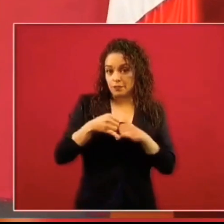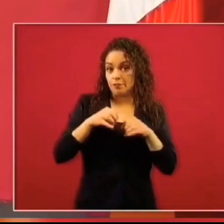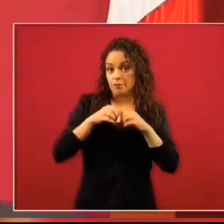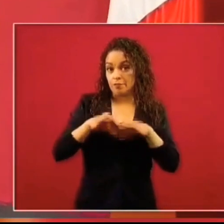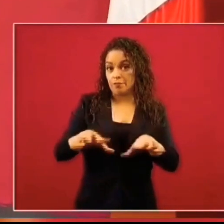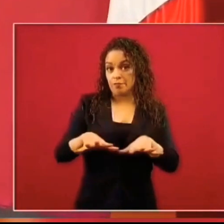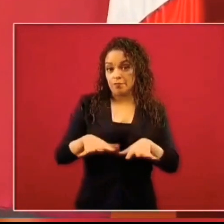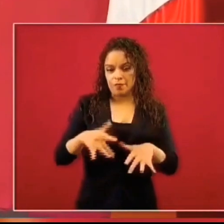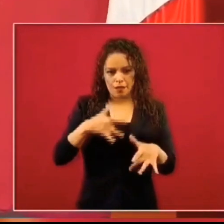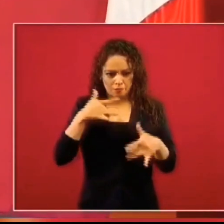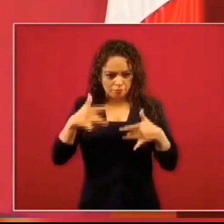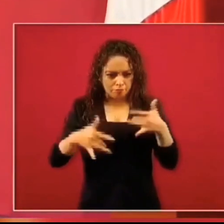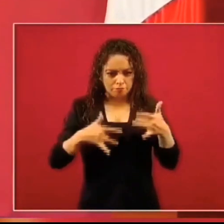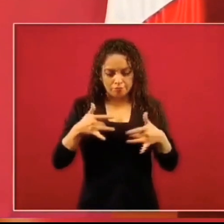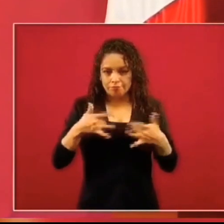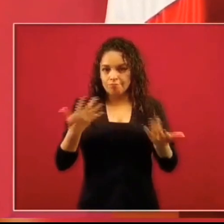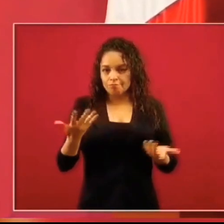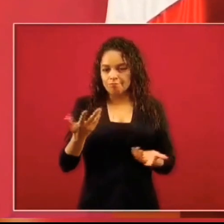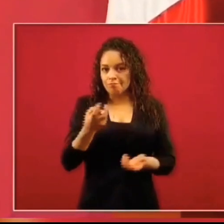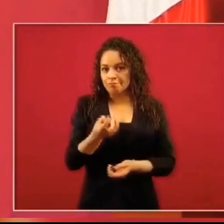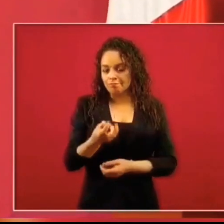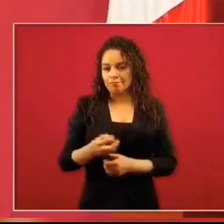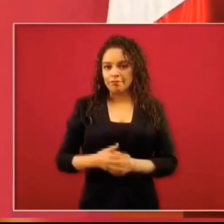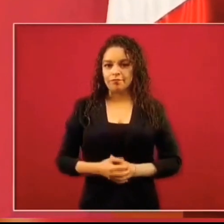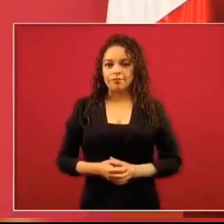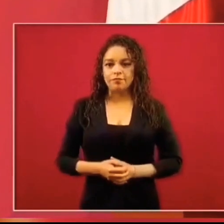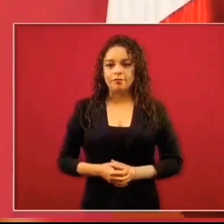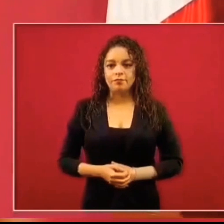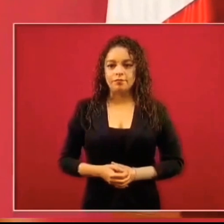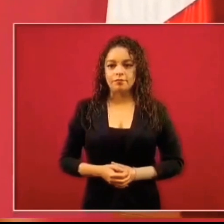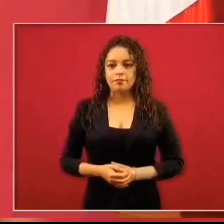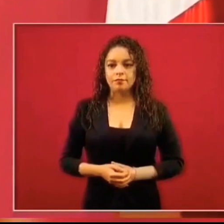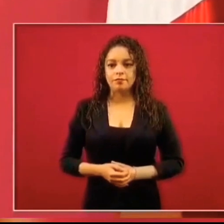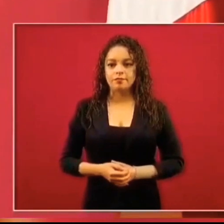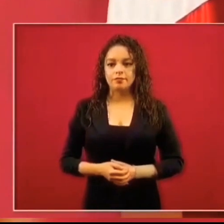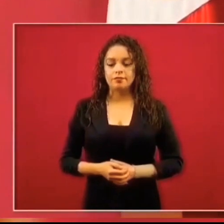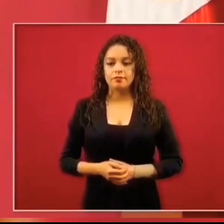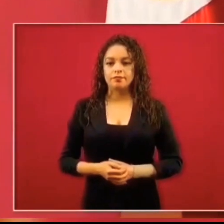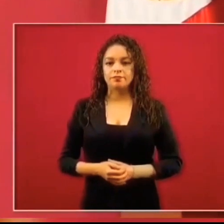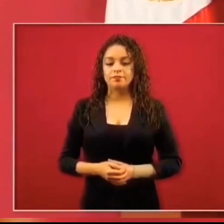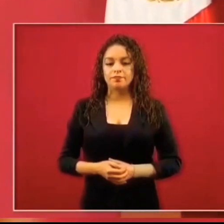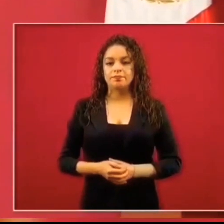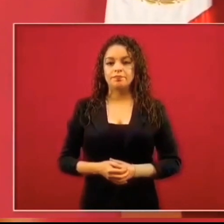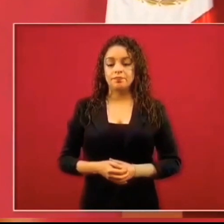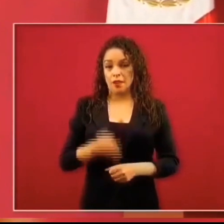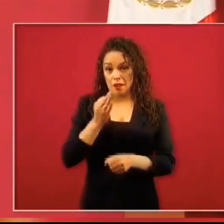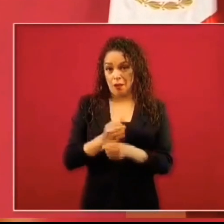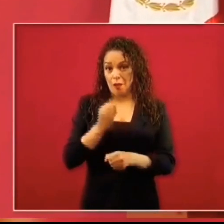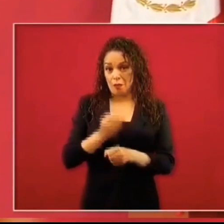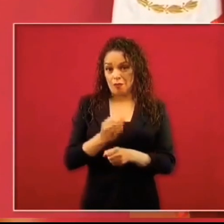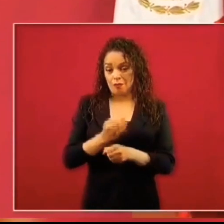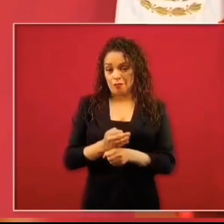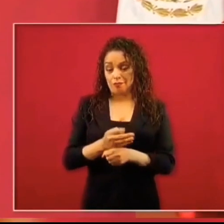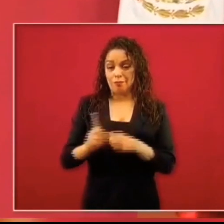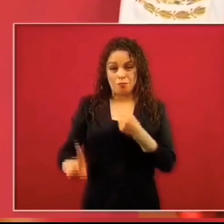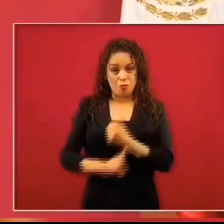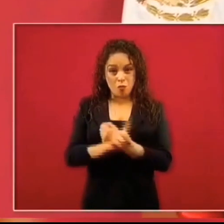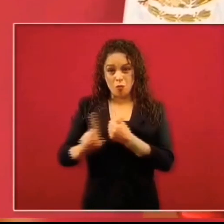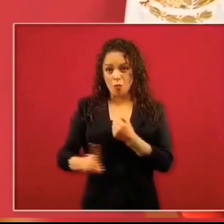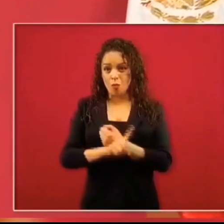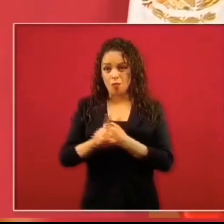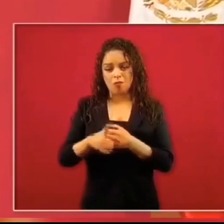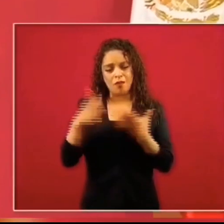Vuelvo a decir, si hemos avanzado a pesar de los pesares enfrentando el